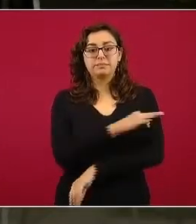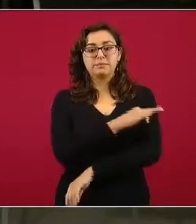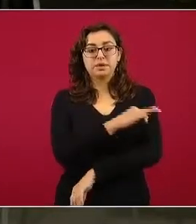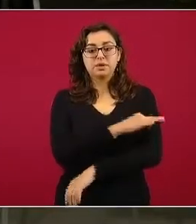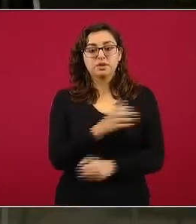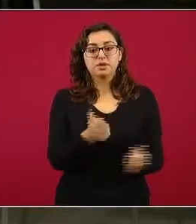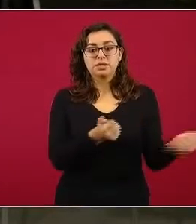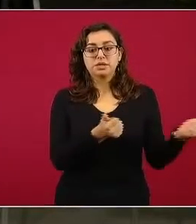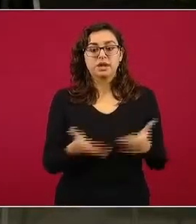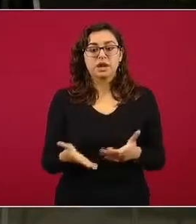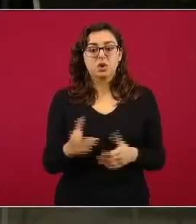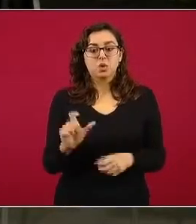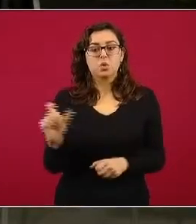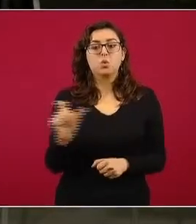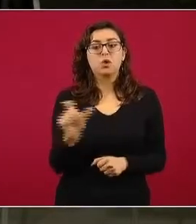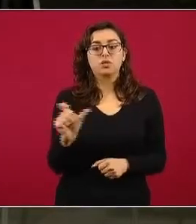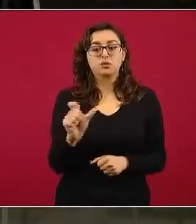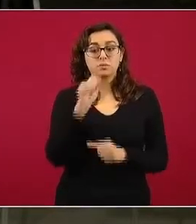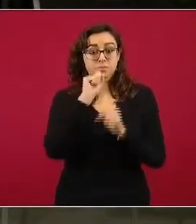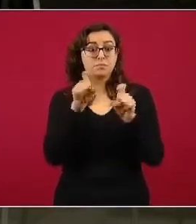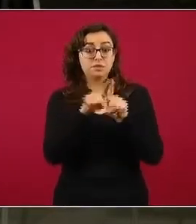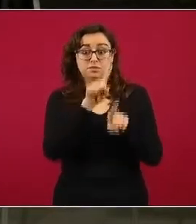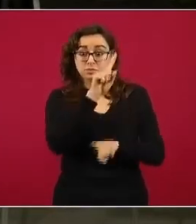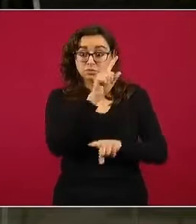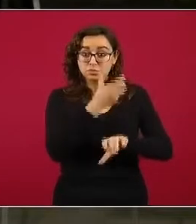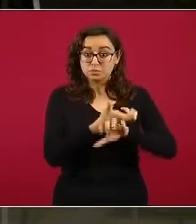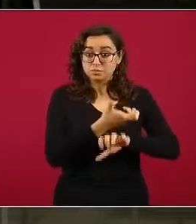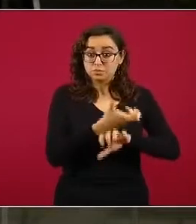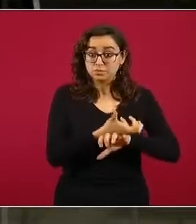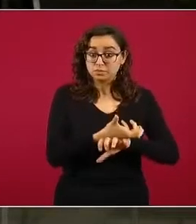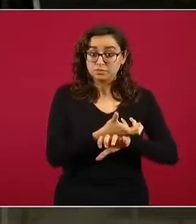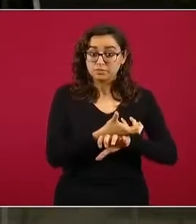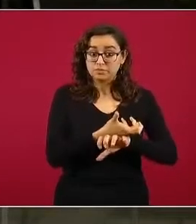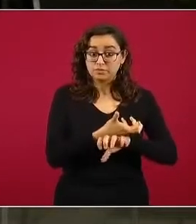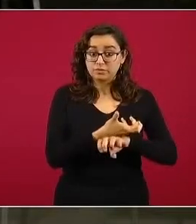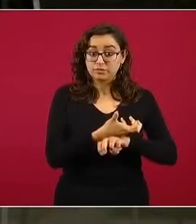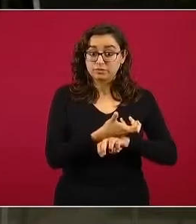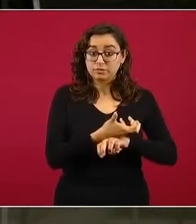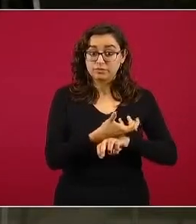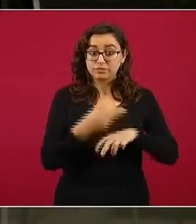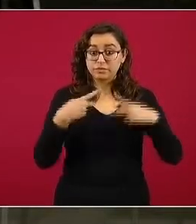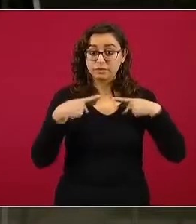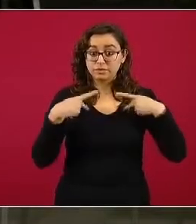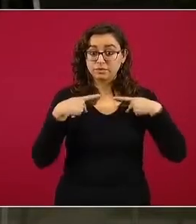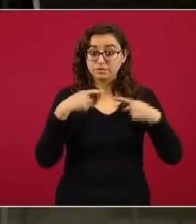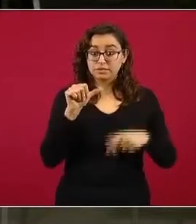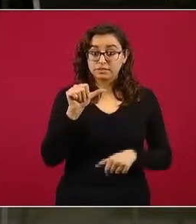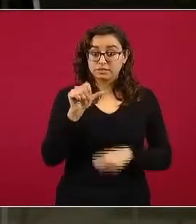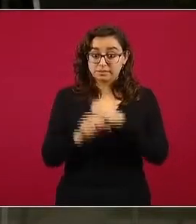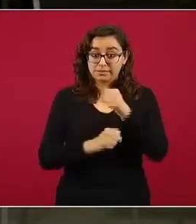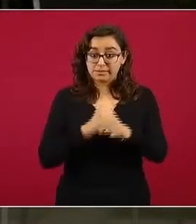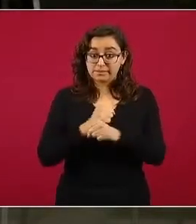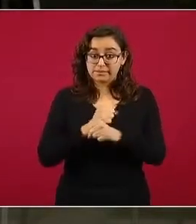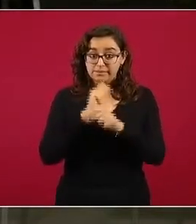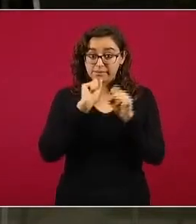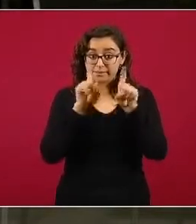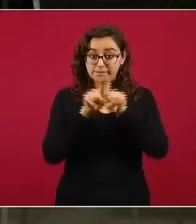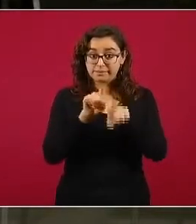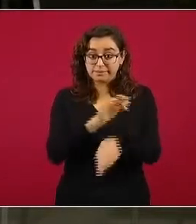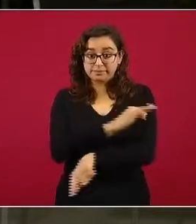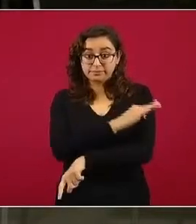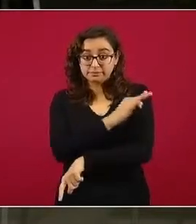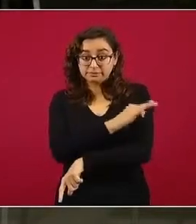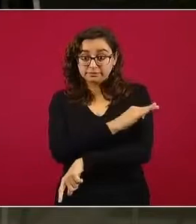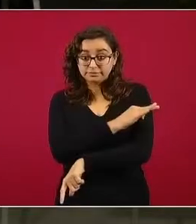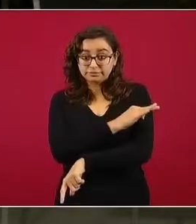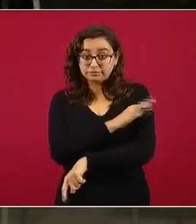considerar este concepto que tiene Estados Unidos de incluir a personas de 16 años, porque hasta donde nos